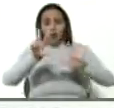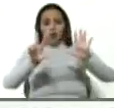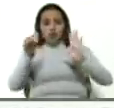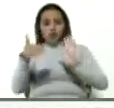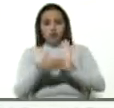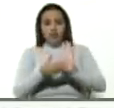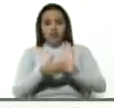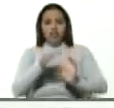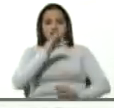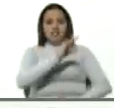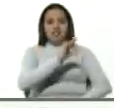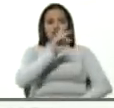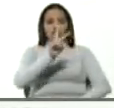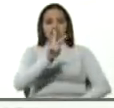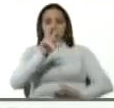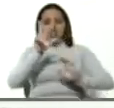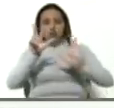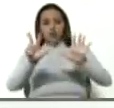38.328 imputaciones,